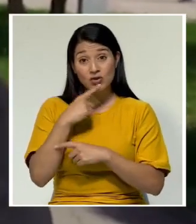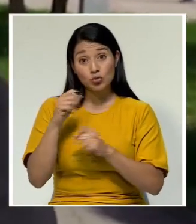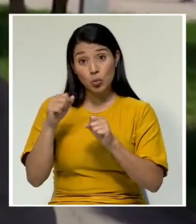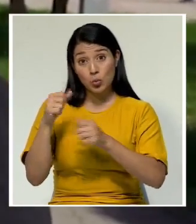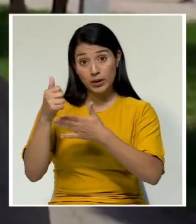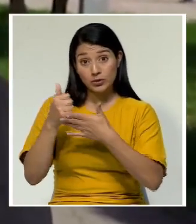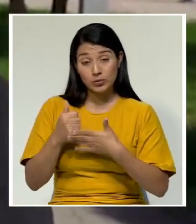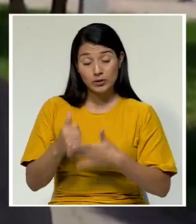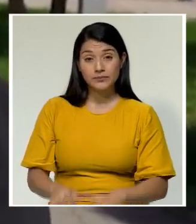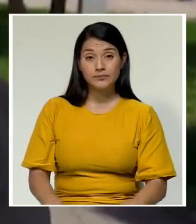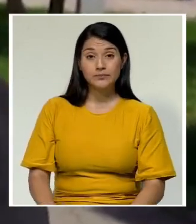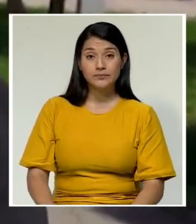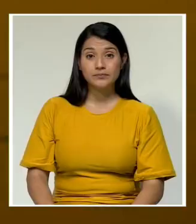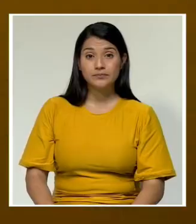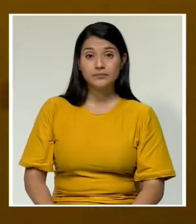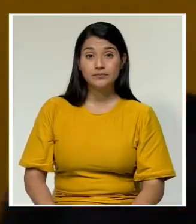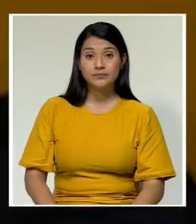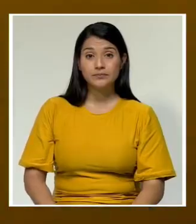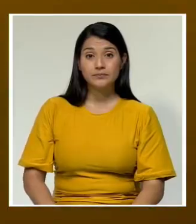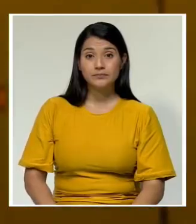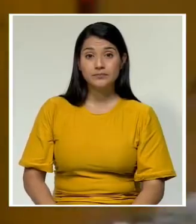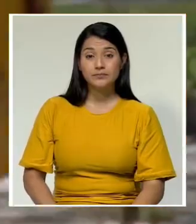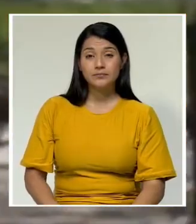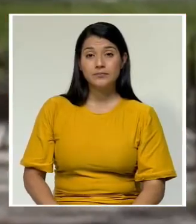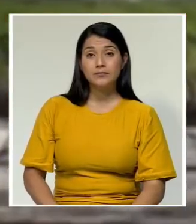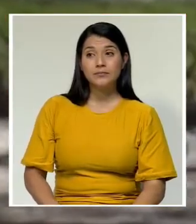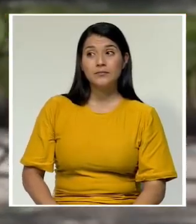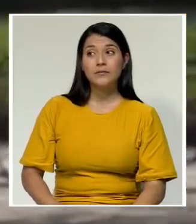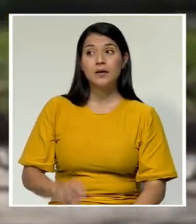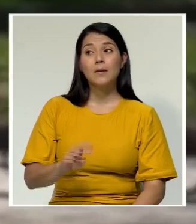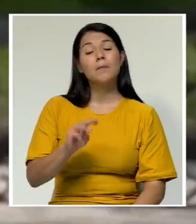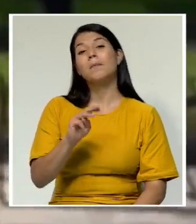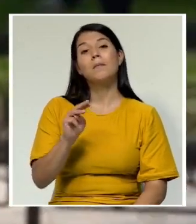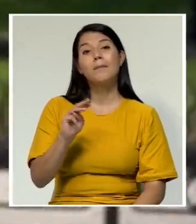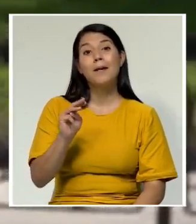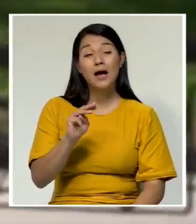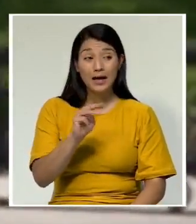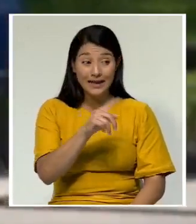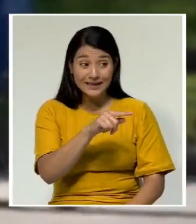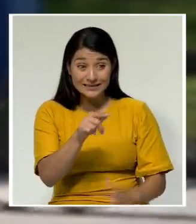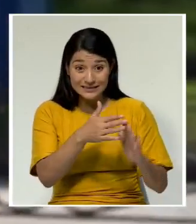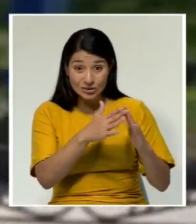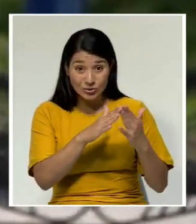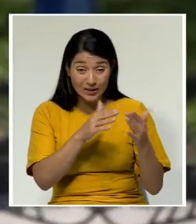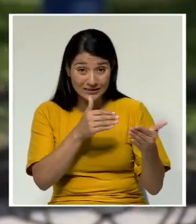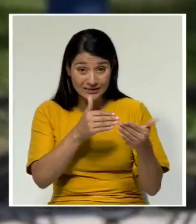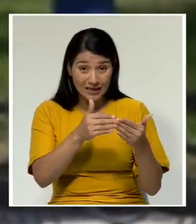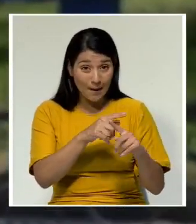se vive una suerte de transición. Ambas ciudades son controladas por autoridades prorrusas.